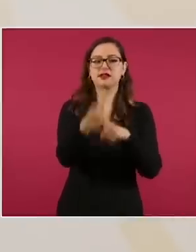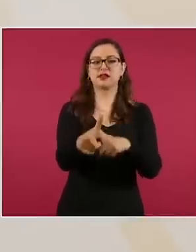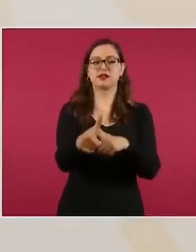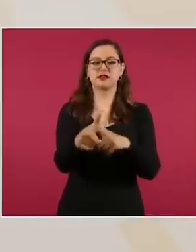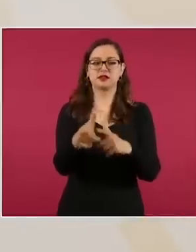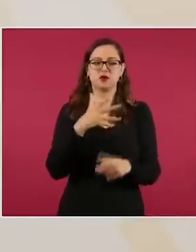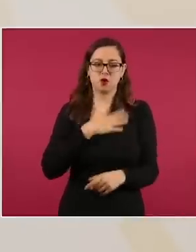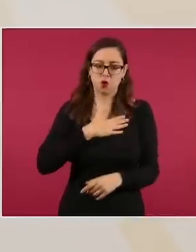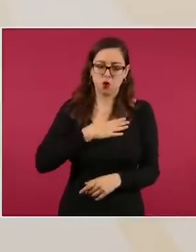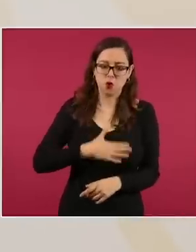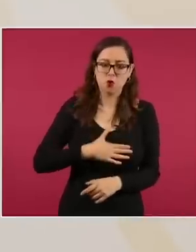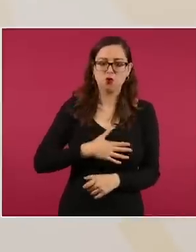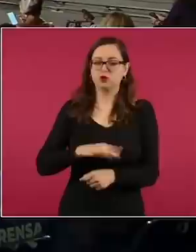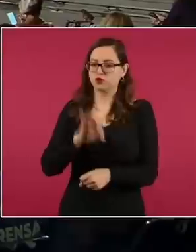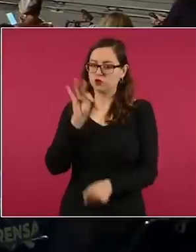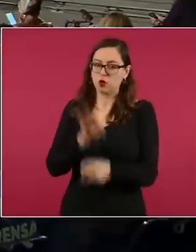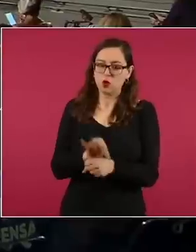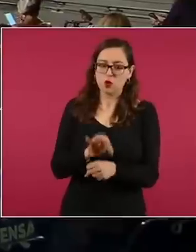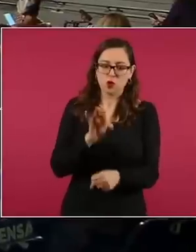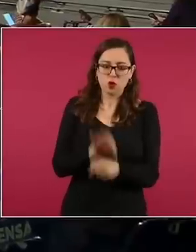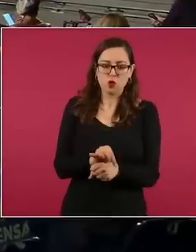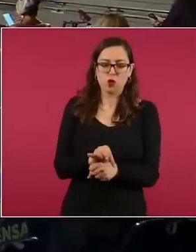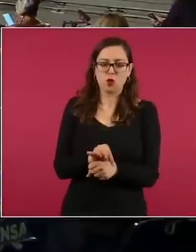defendiendo la justicia y